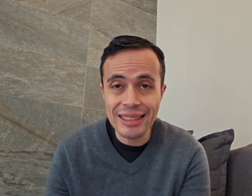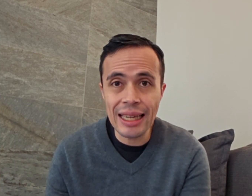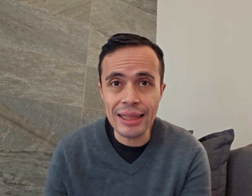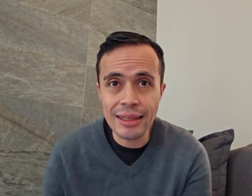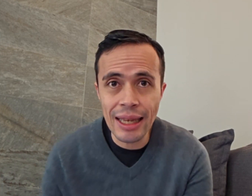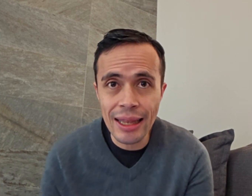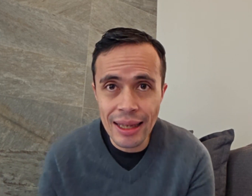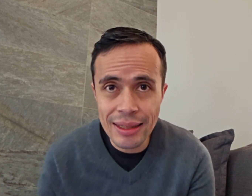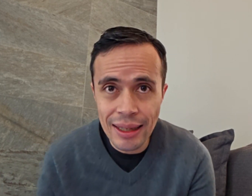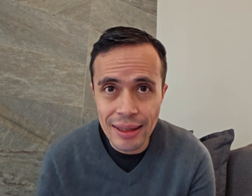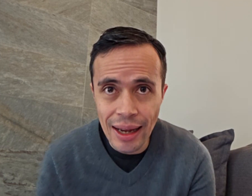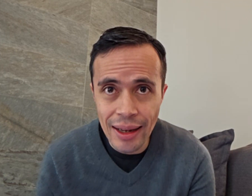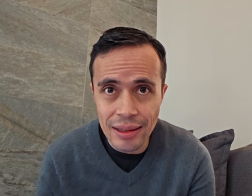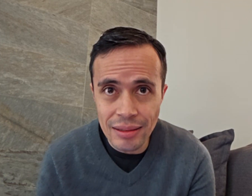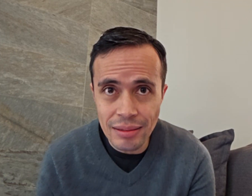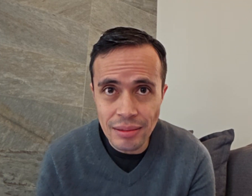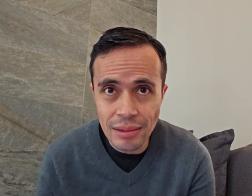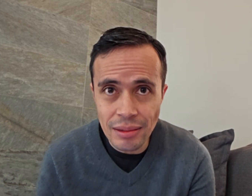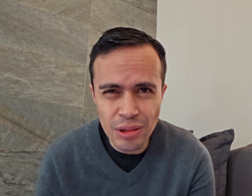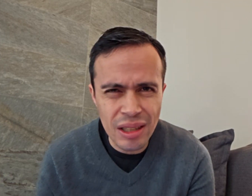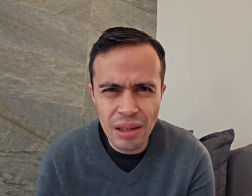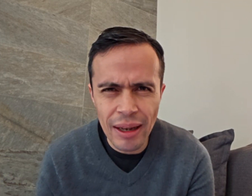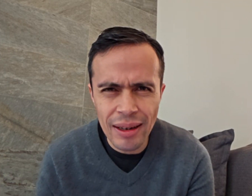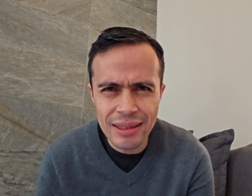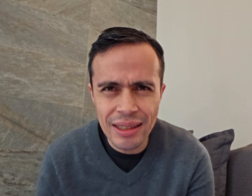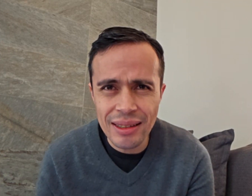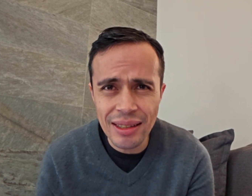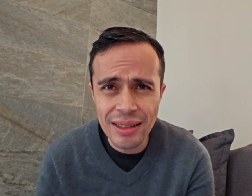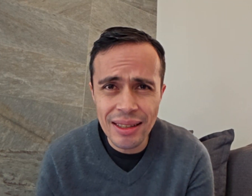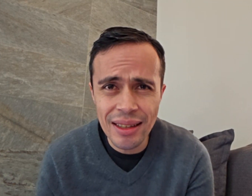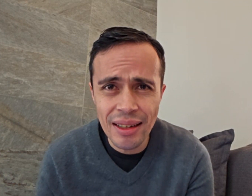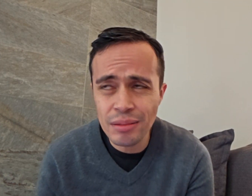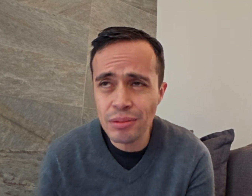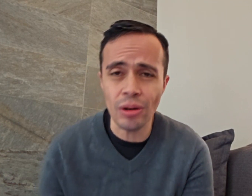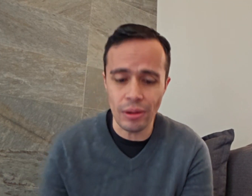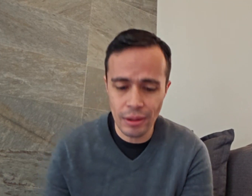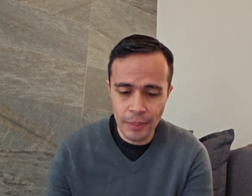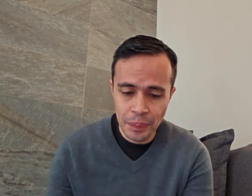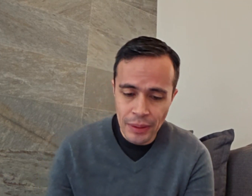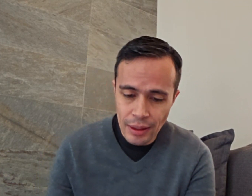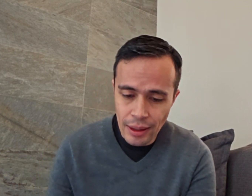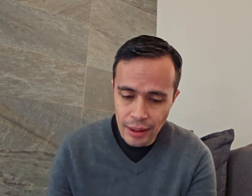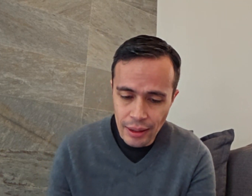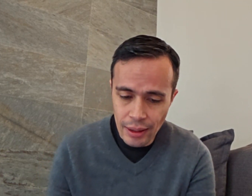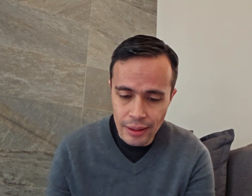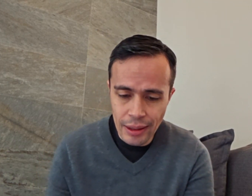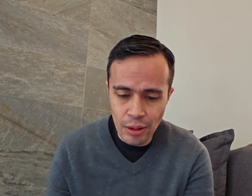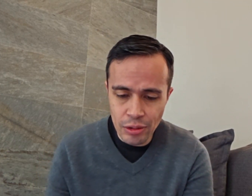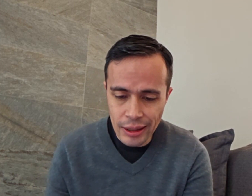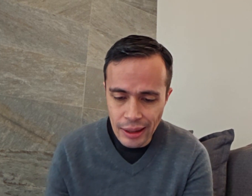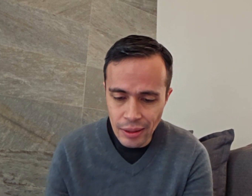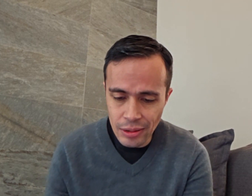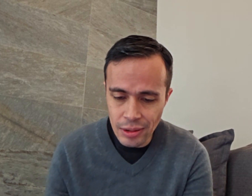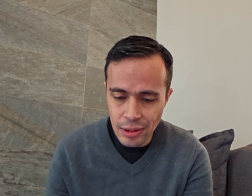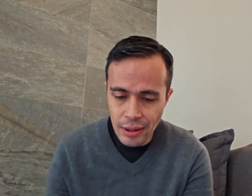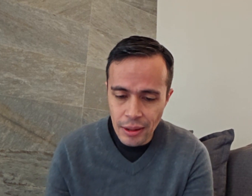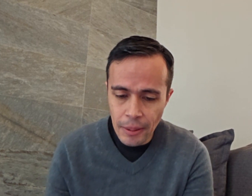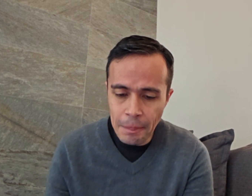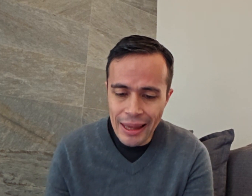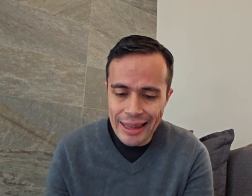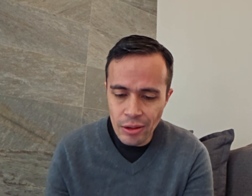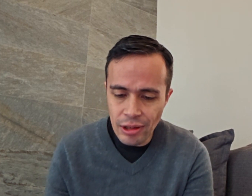de 700 hectáreas. ¿Ustedes se imaginan 700 hectáreas? Yo no. Entre los